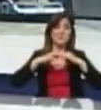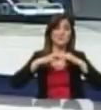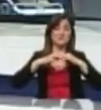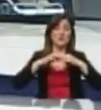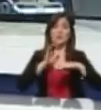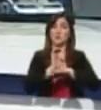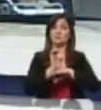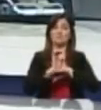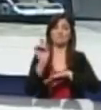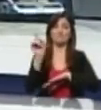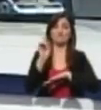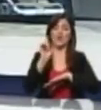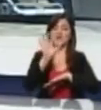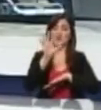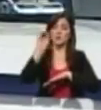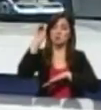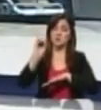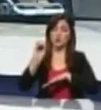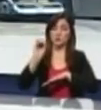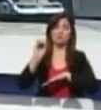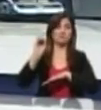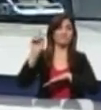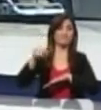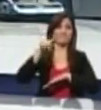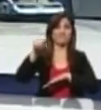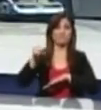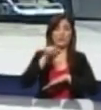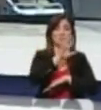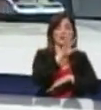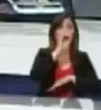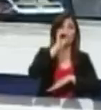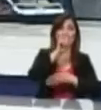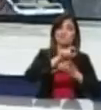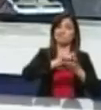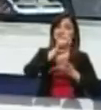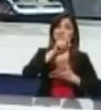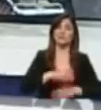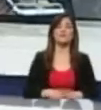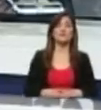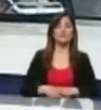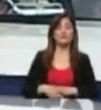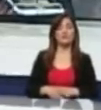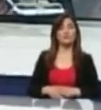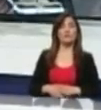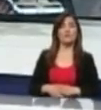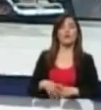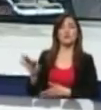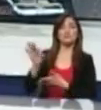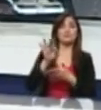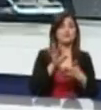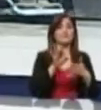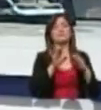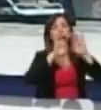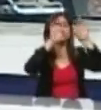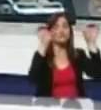el presidente Lenín Moreno es aceptable en apenas un 50%. Los representantes del sector privado y empresarial acudieron a la asamblea